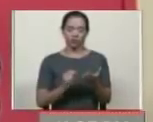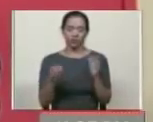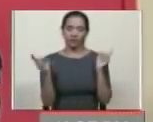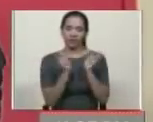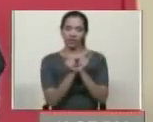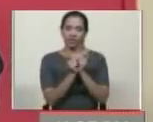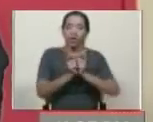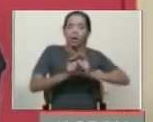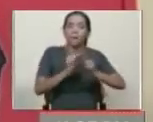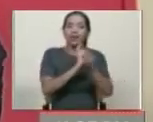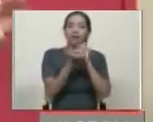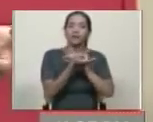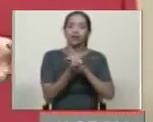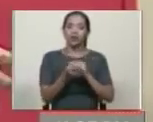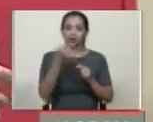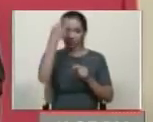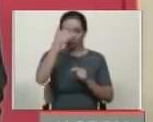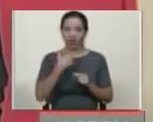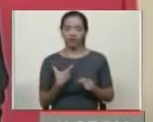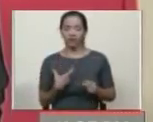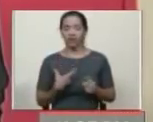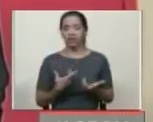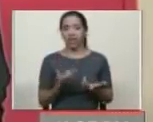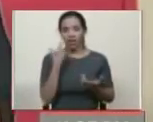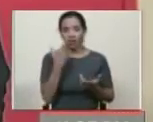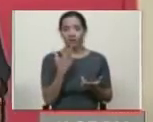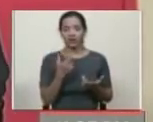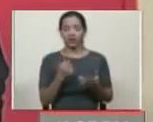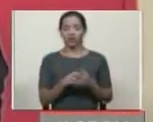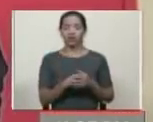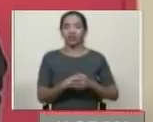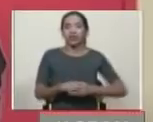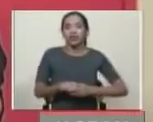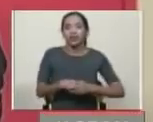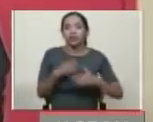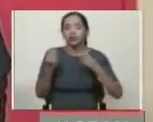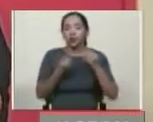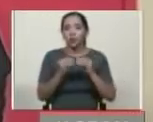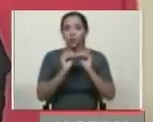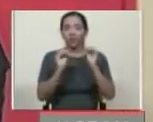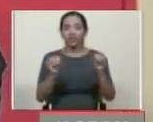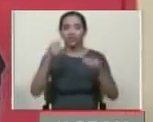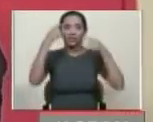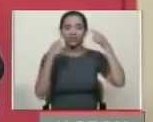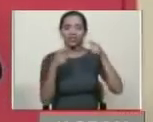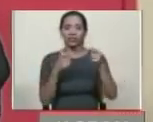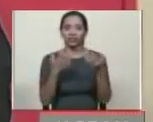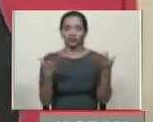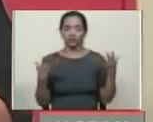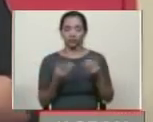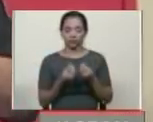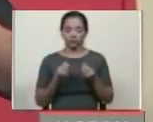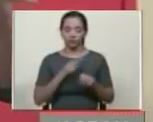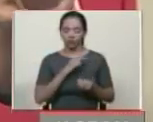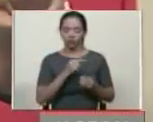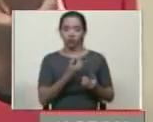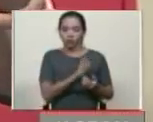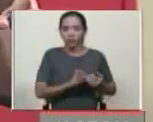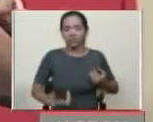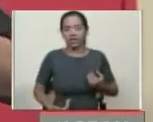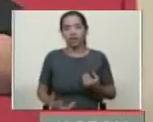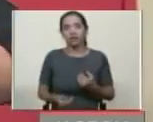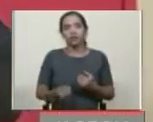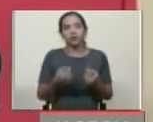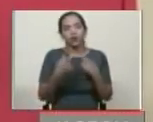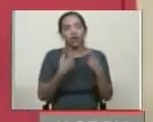el perfil, hacer ver, parecer que son cuentas chavistas, y no son cuentas chavistas, sino que son adaptadas para colar ahí su mensaje. Pero bueno, ahí son 2 cosas más